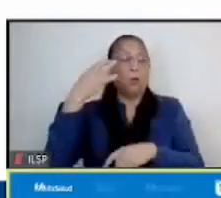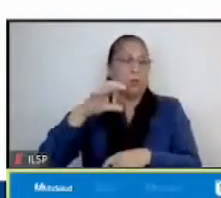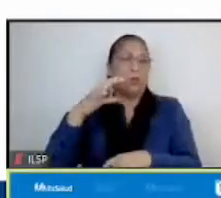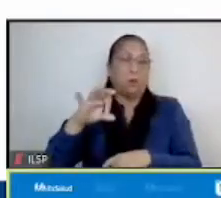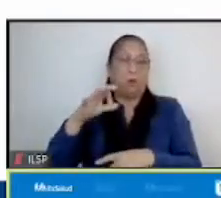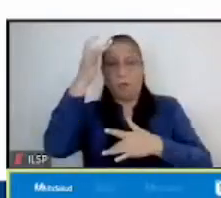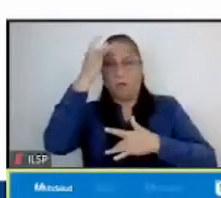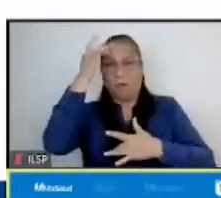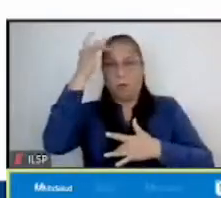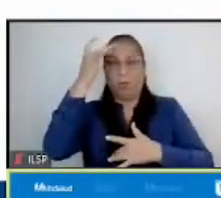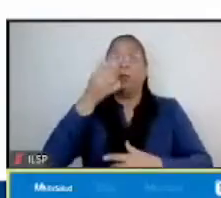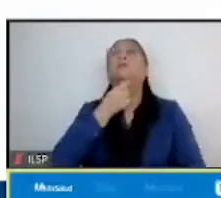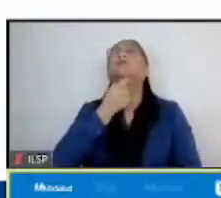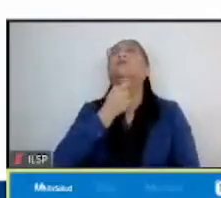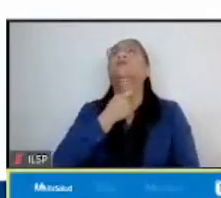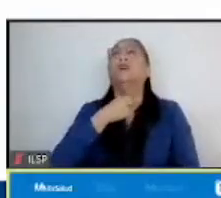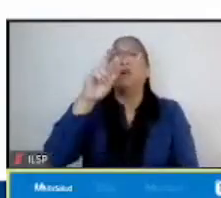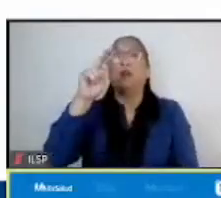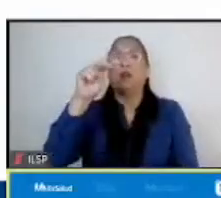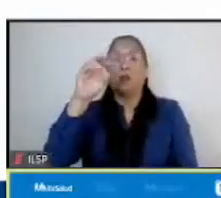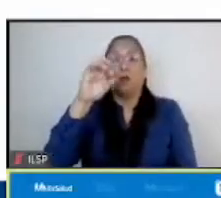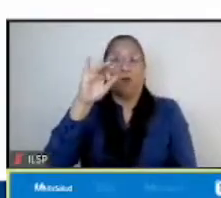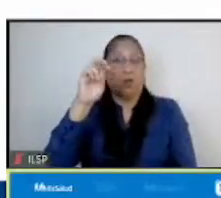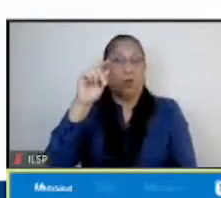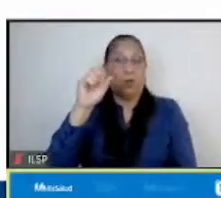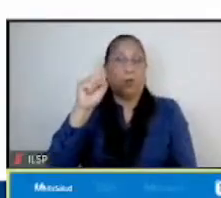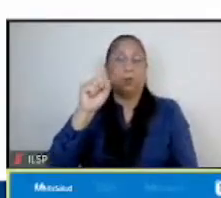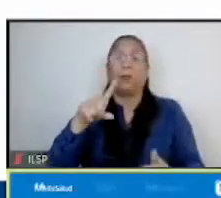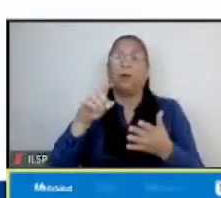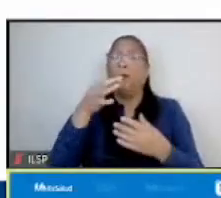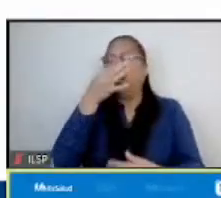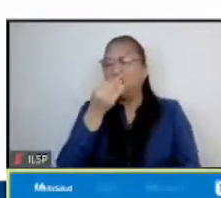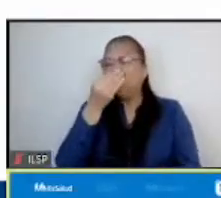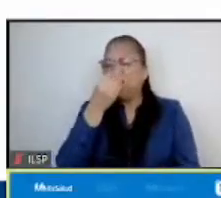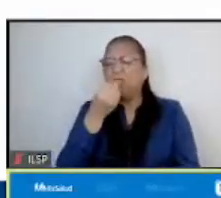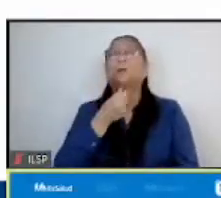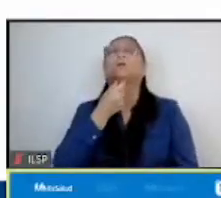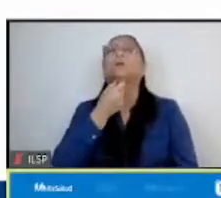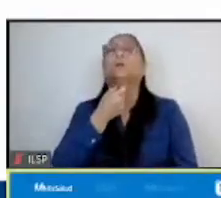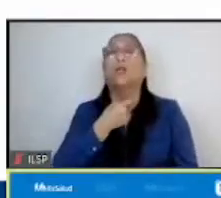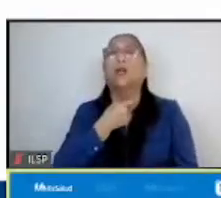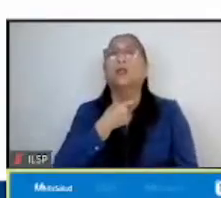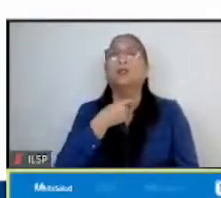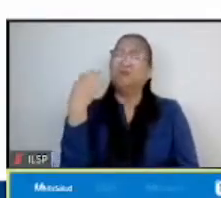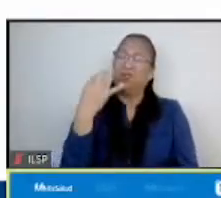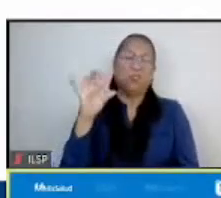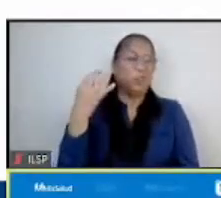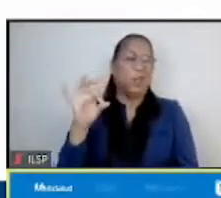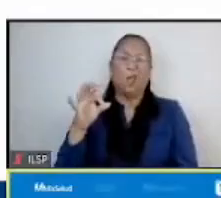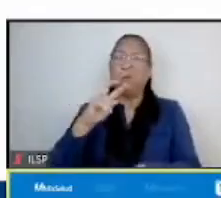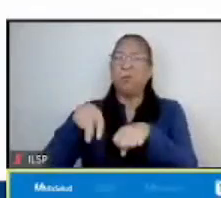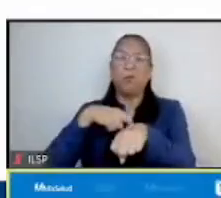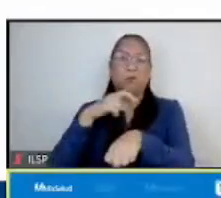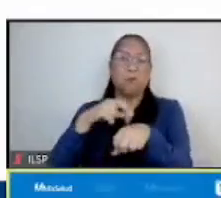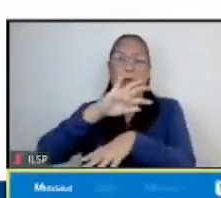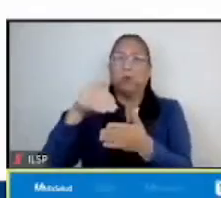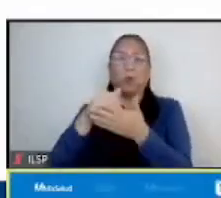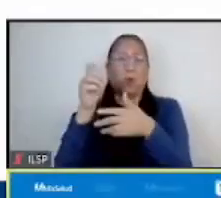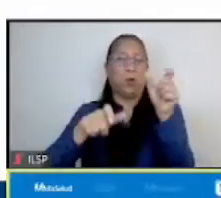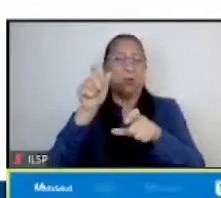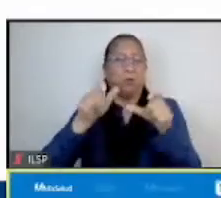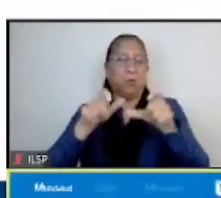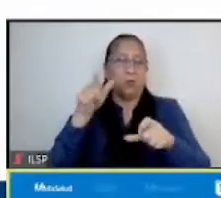la rinofaringitis, que es el resfriado común, que afecta a lo que es nariz y garganta, es la infección más común en todo el mundo. Ya la laringitis, que es